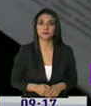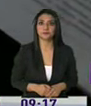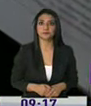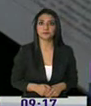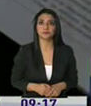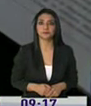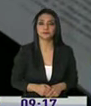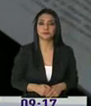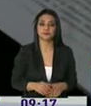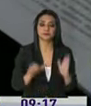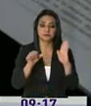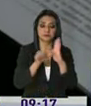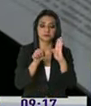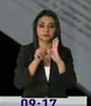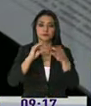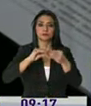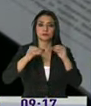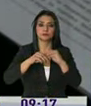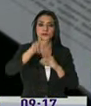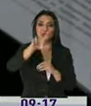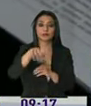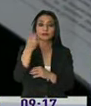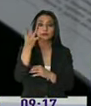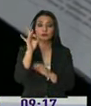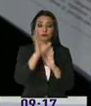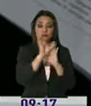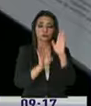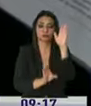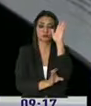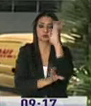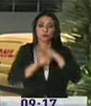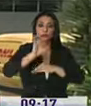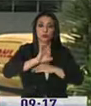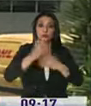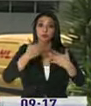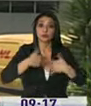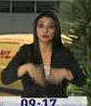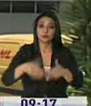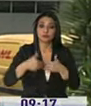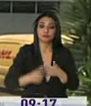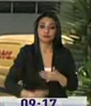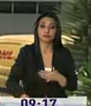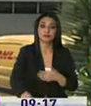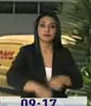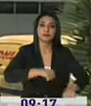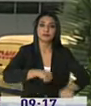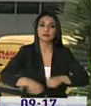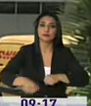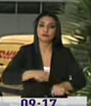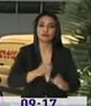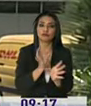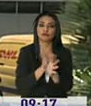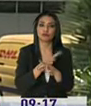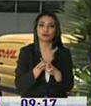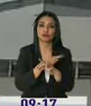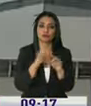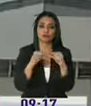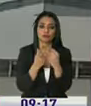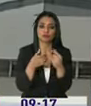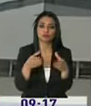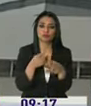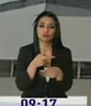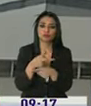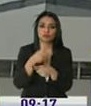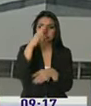De acuerdo al artículo 218 de la Constitución de la República del Ecuador, el periodo de gestión de funciones de los miembros del Consejo